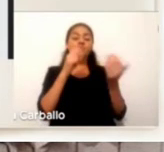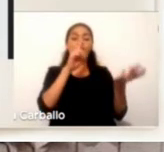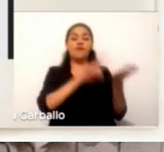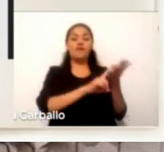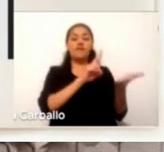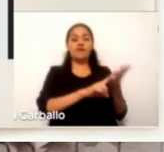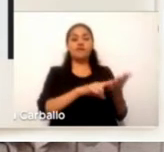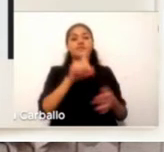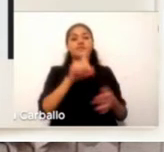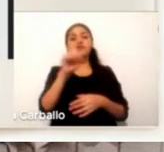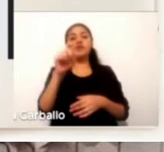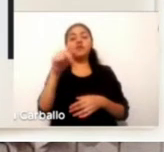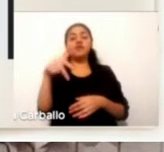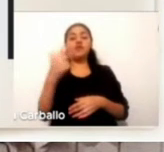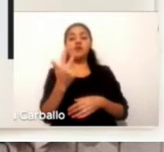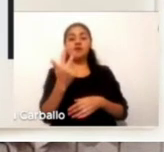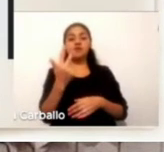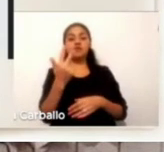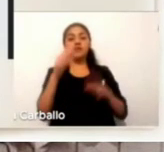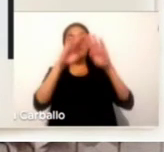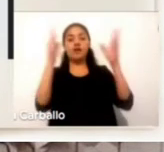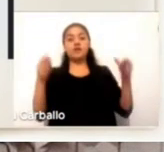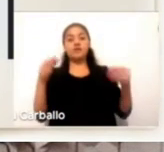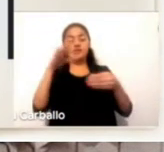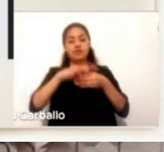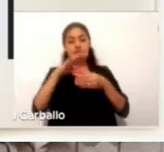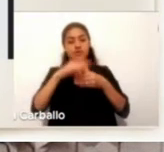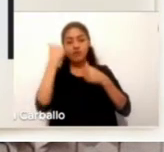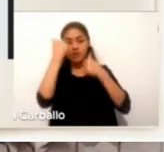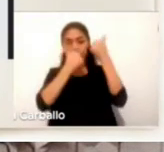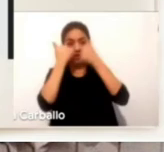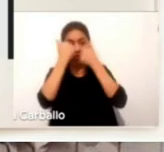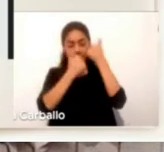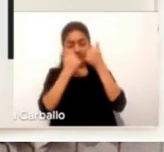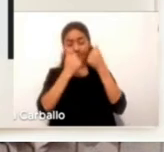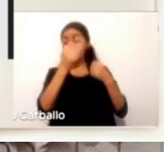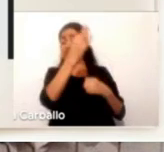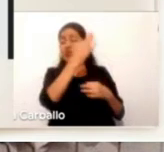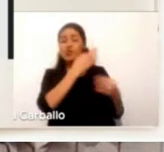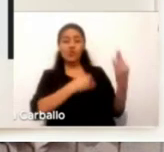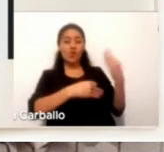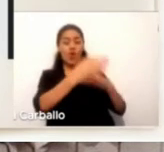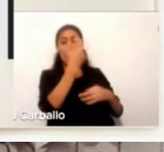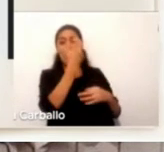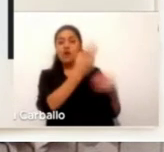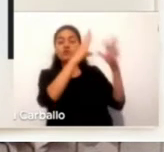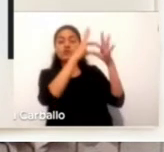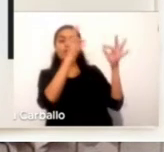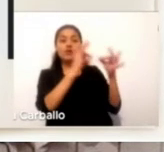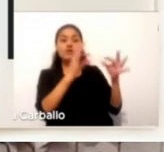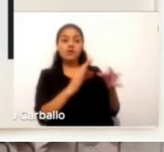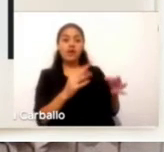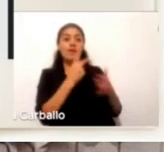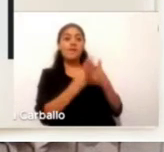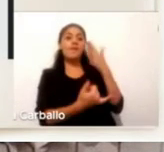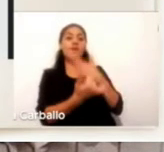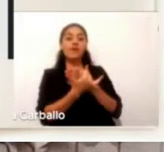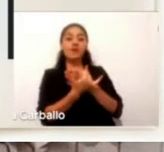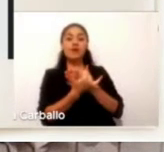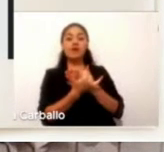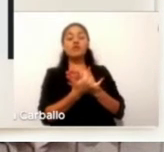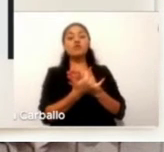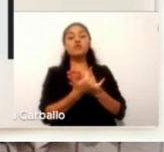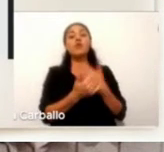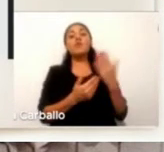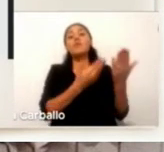113 casillas en estudio. Por todo lo anteriormente expuesto, en el proyecto se propone declarar la